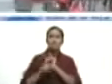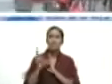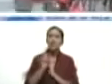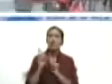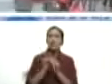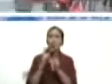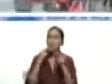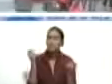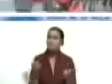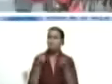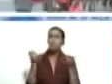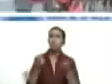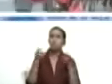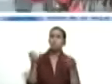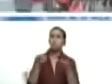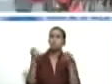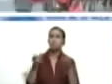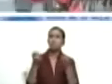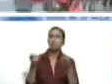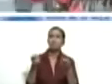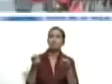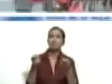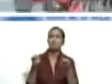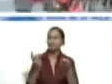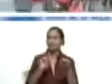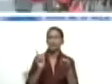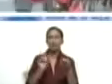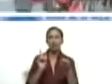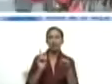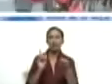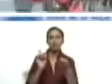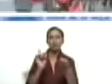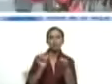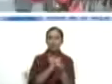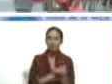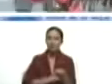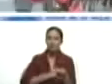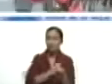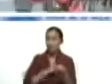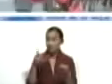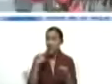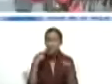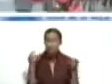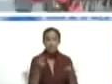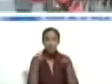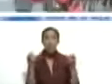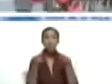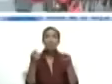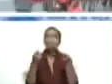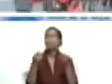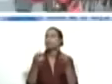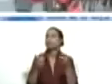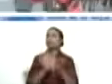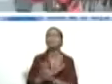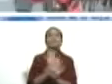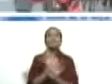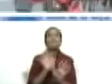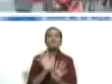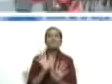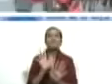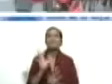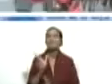marketing. Pero les queda mal la imitación. Les queda como una